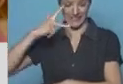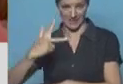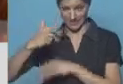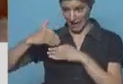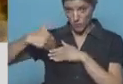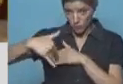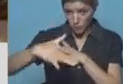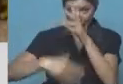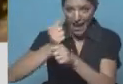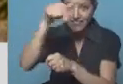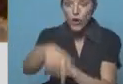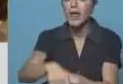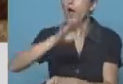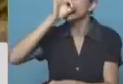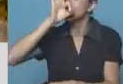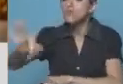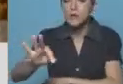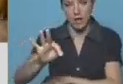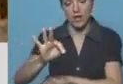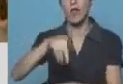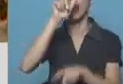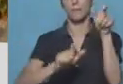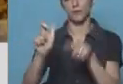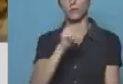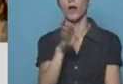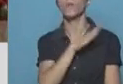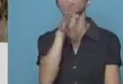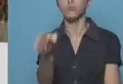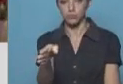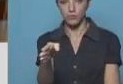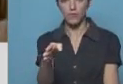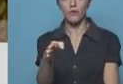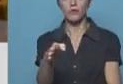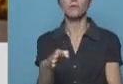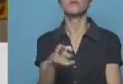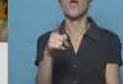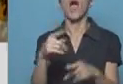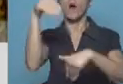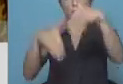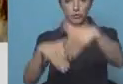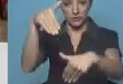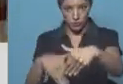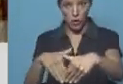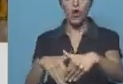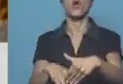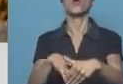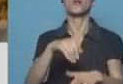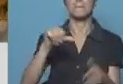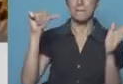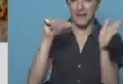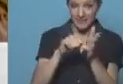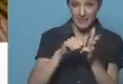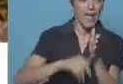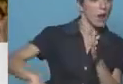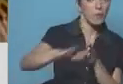nunca habíamos asistido los argentinos a un acto eleccionario con el país y con la gente, con el pueblo,